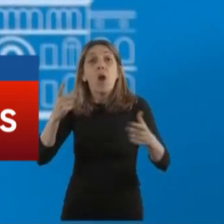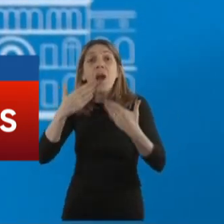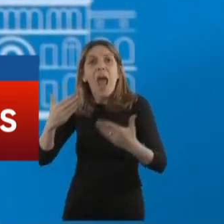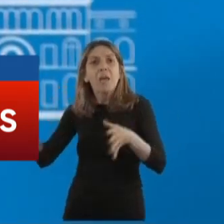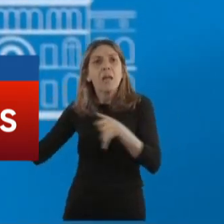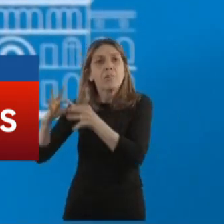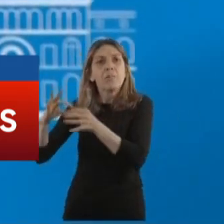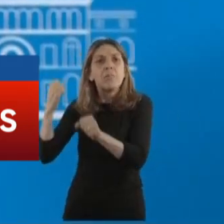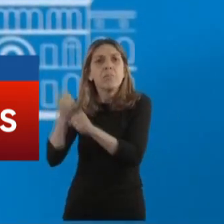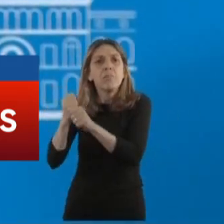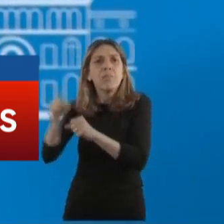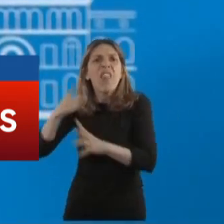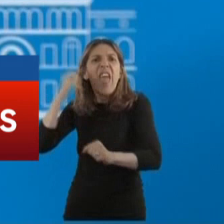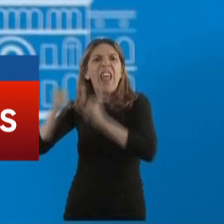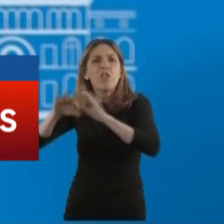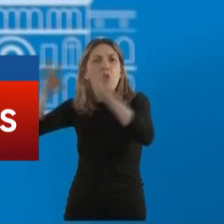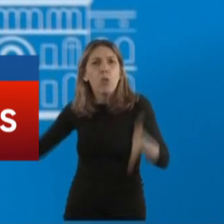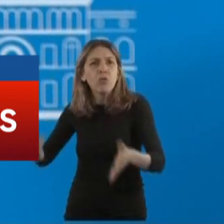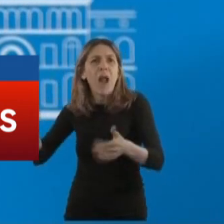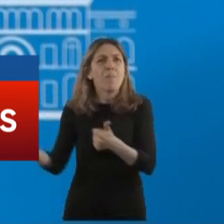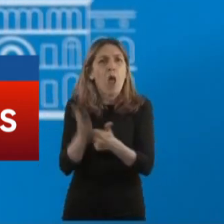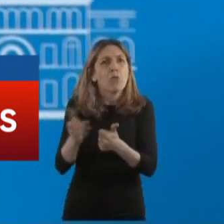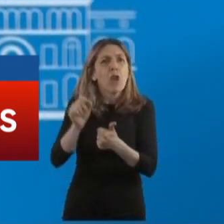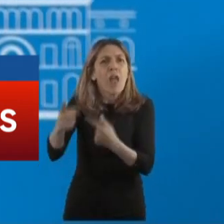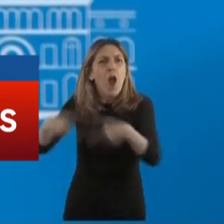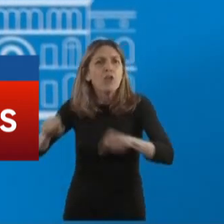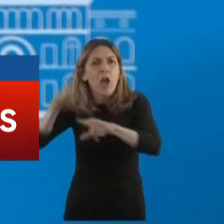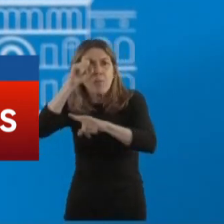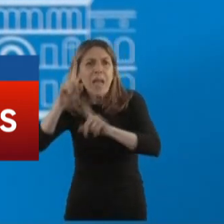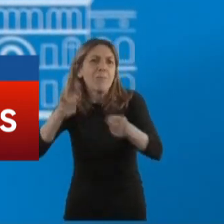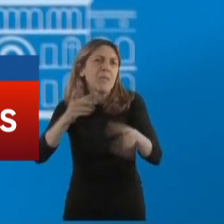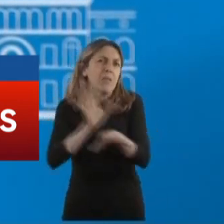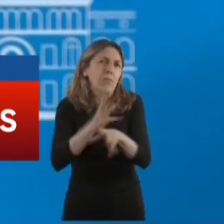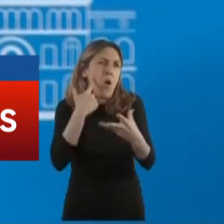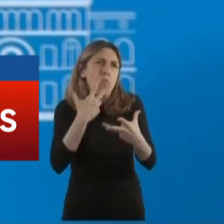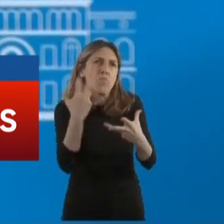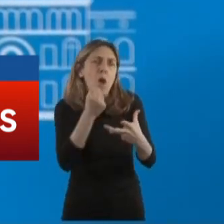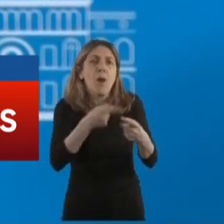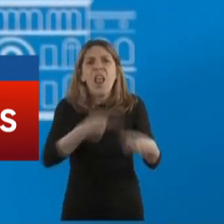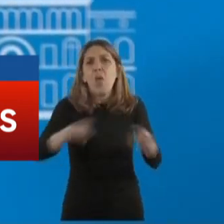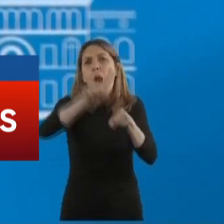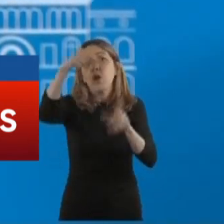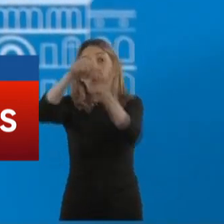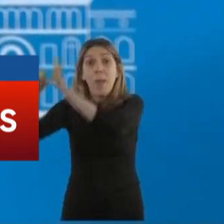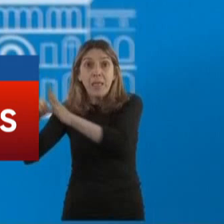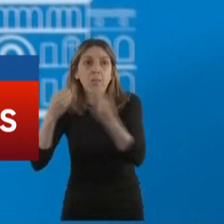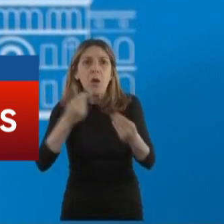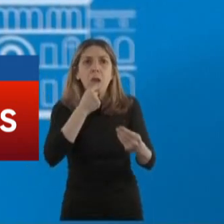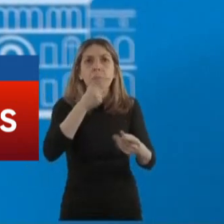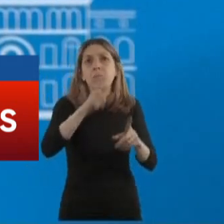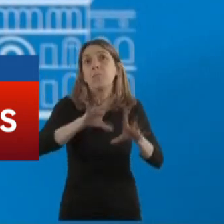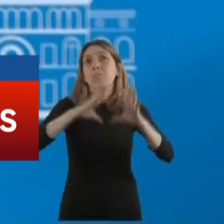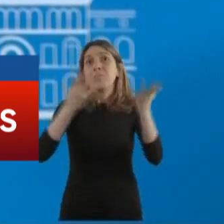que en nuestro país es muy robusta y referente y líder a nivel mundial, con un aumento de la demanda, porque el